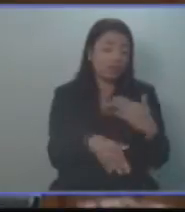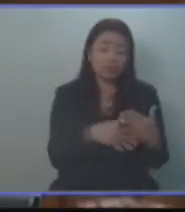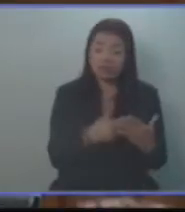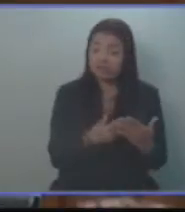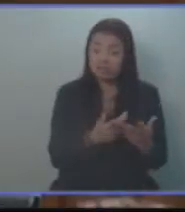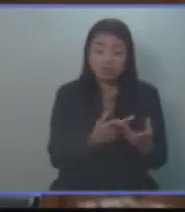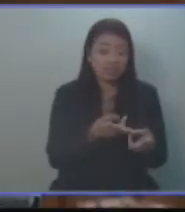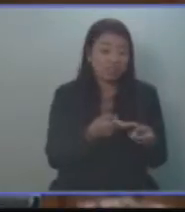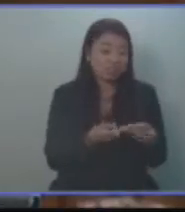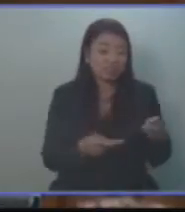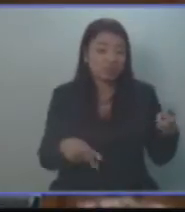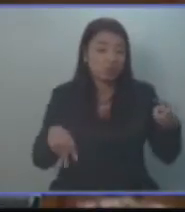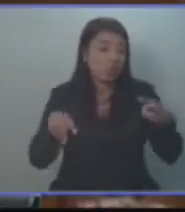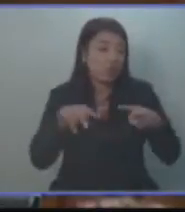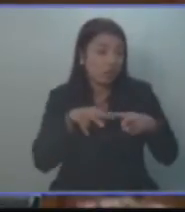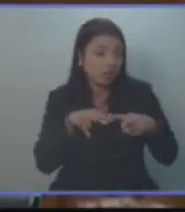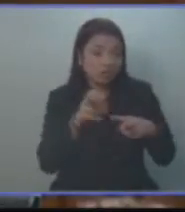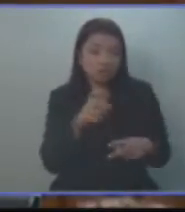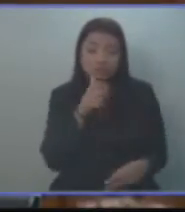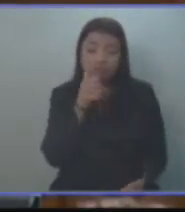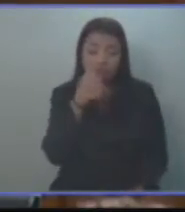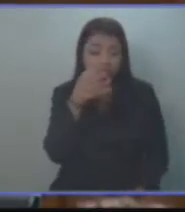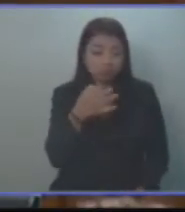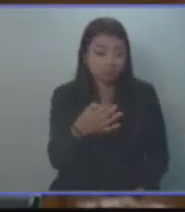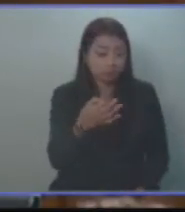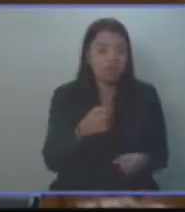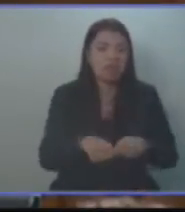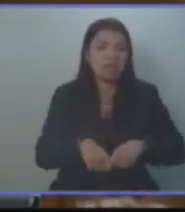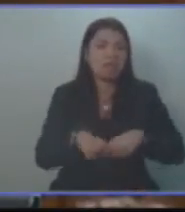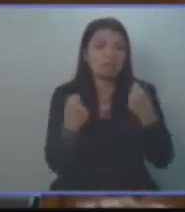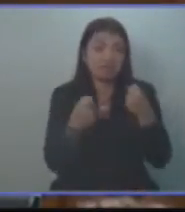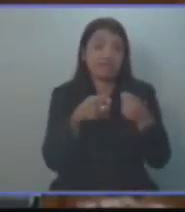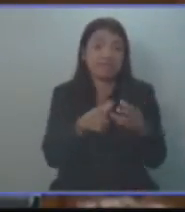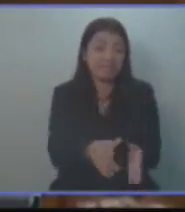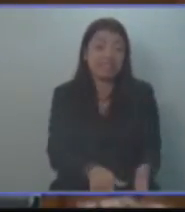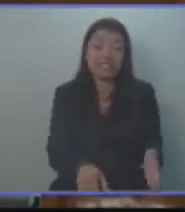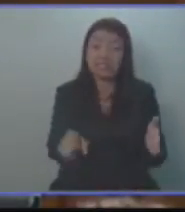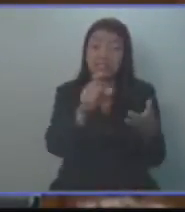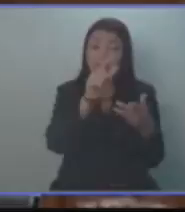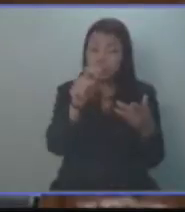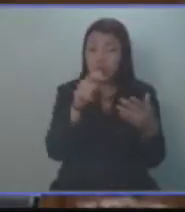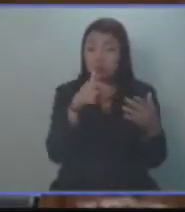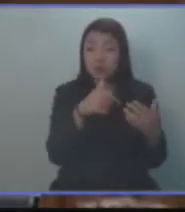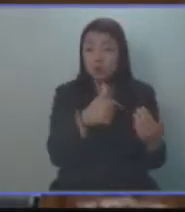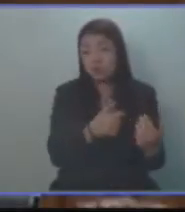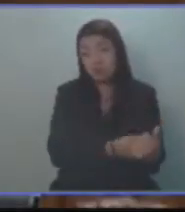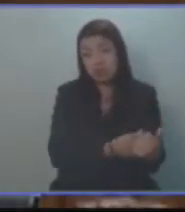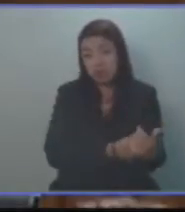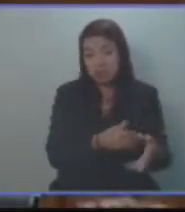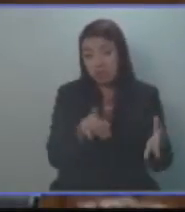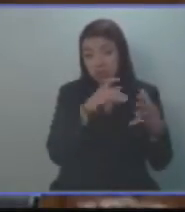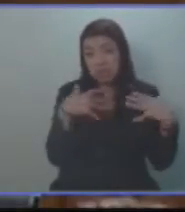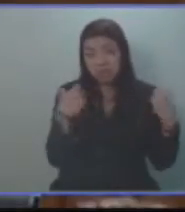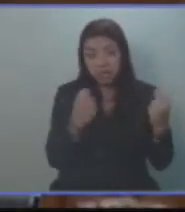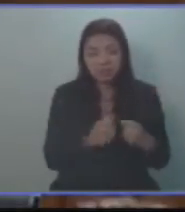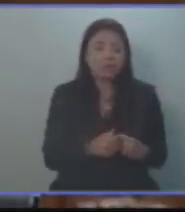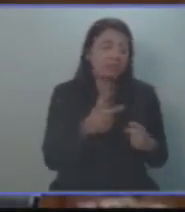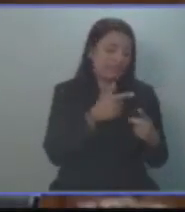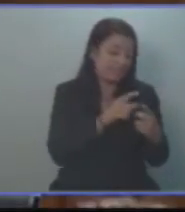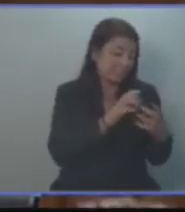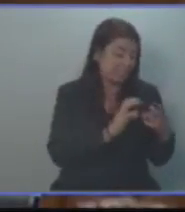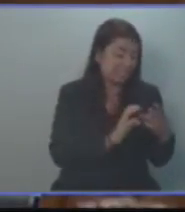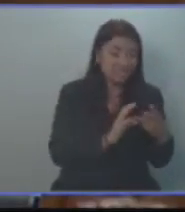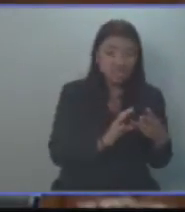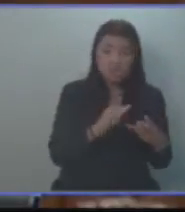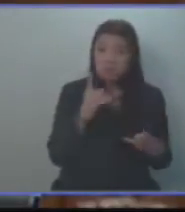las buenas costumbres y las normativas establecidas al interior de las instituciones de salud. C. Faltar a